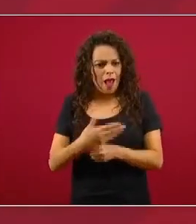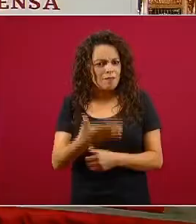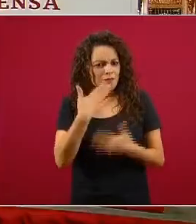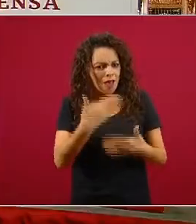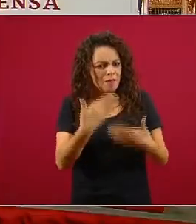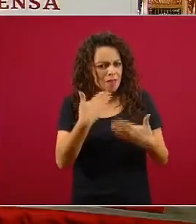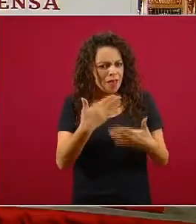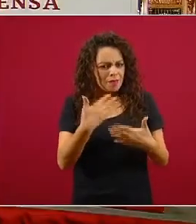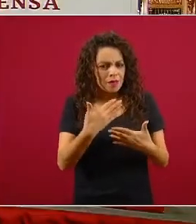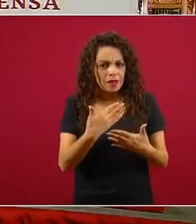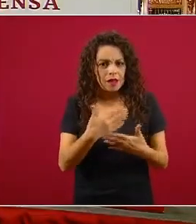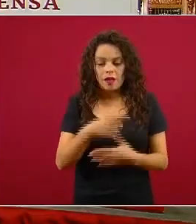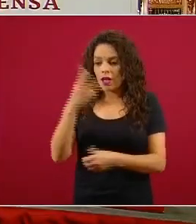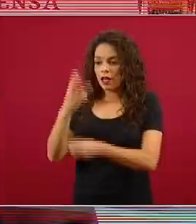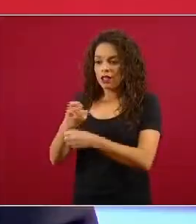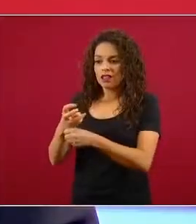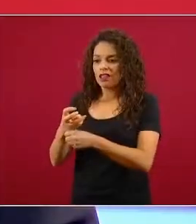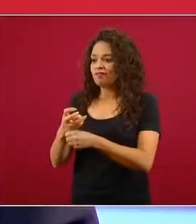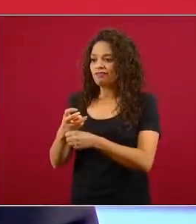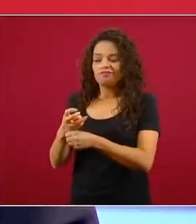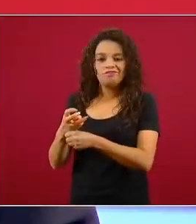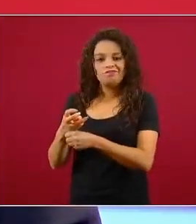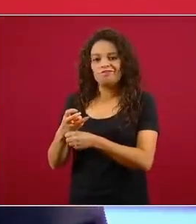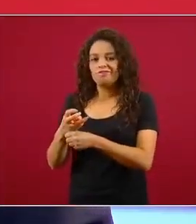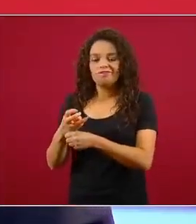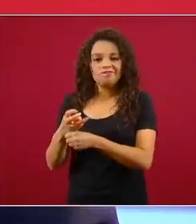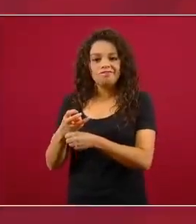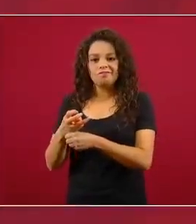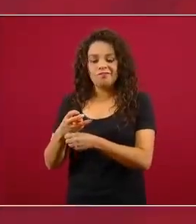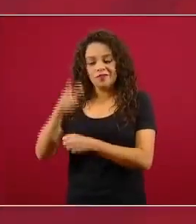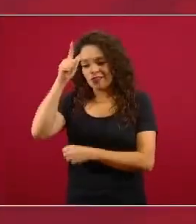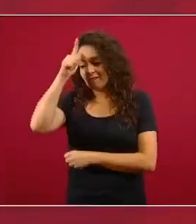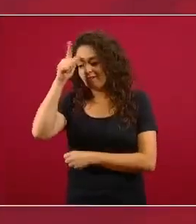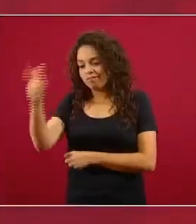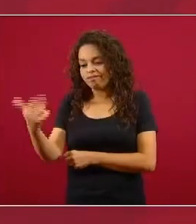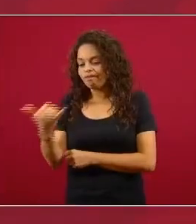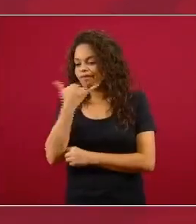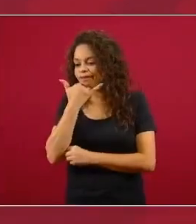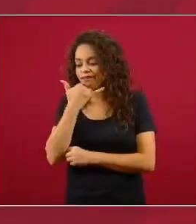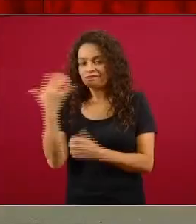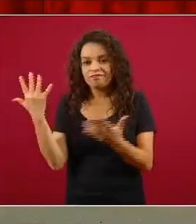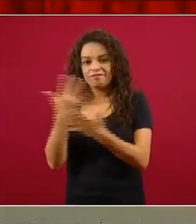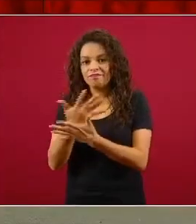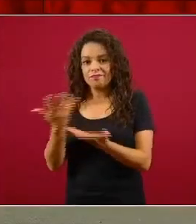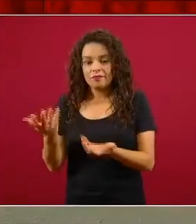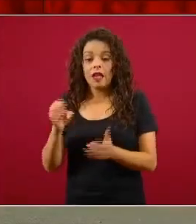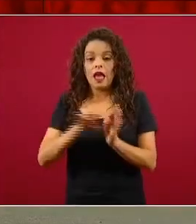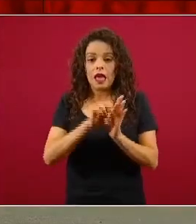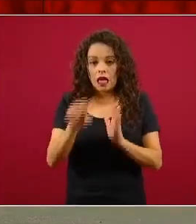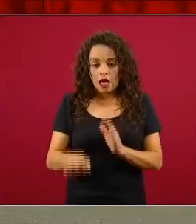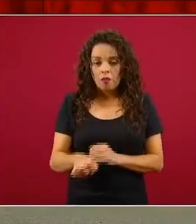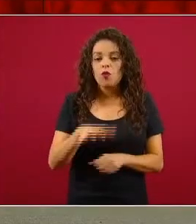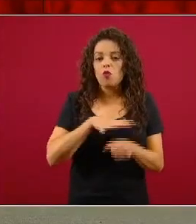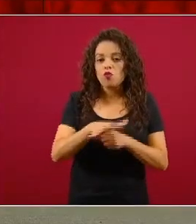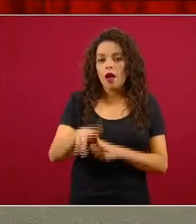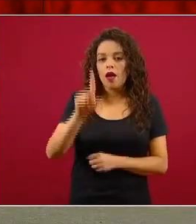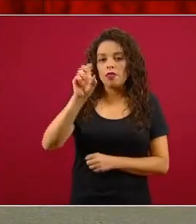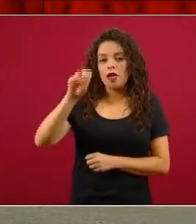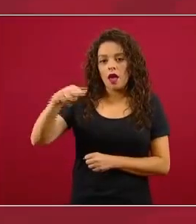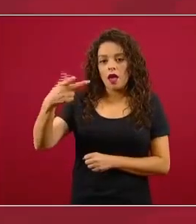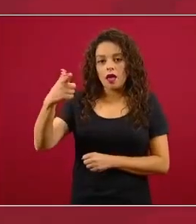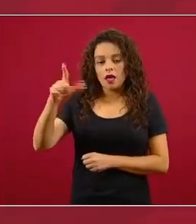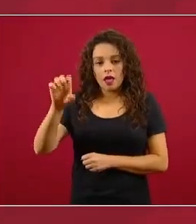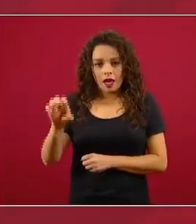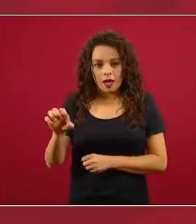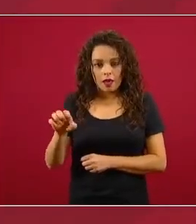no se concreta. Y tenemos un ejemplo muy cercano en tiempo, que es la vacuna contra el dengue. Después de resultados muy